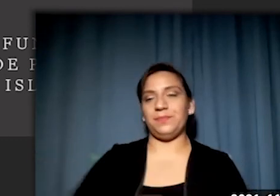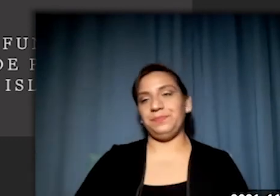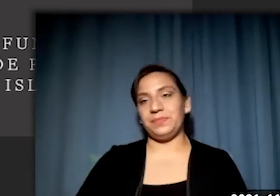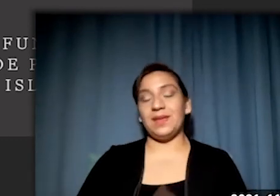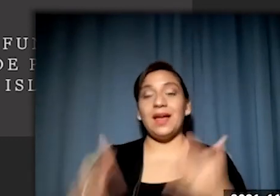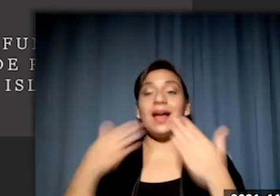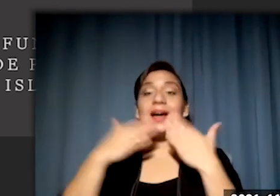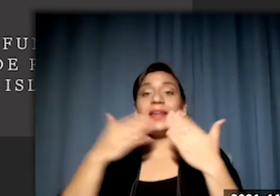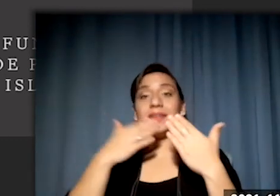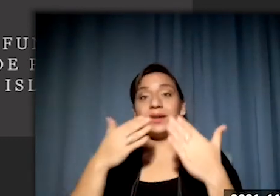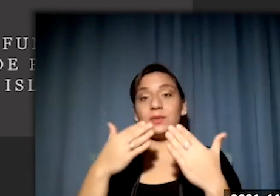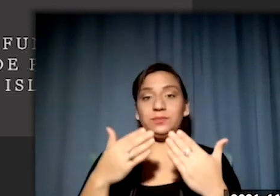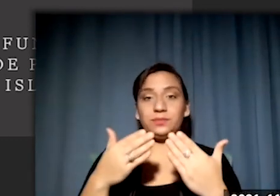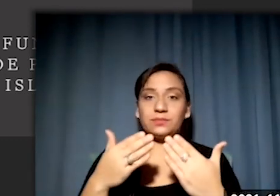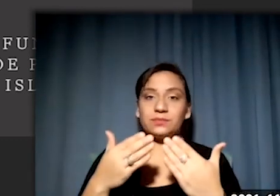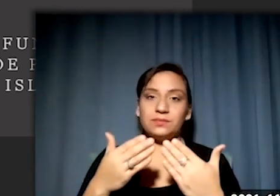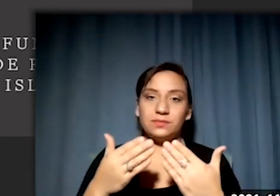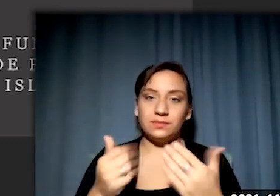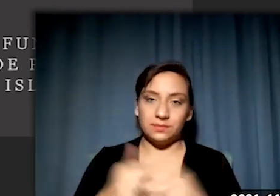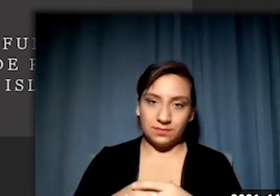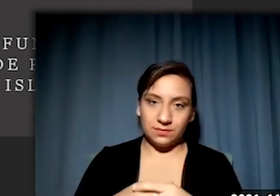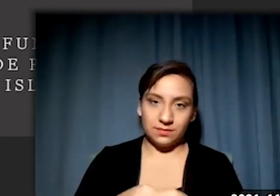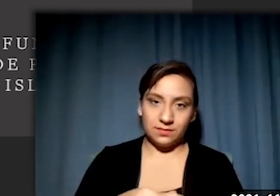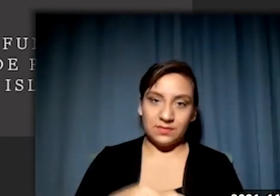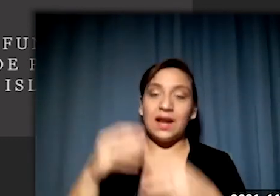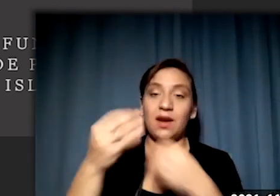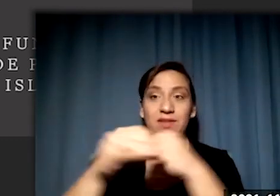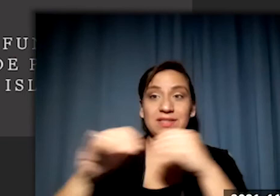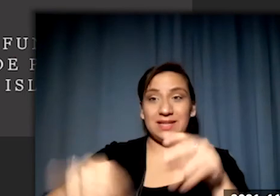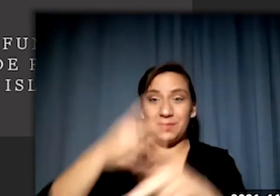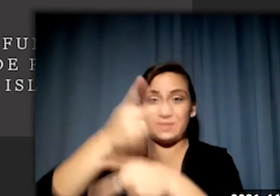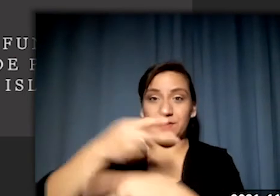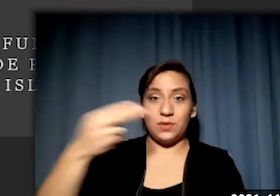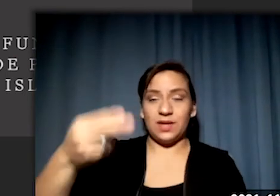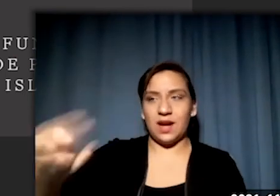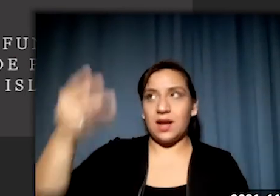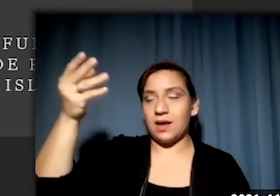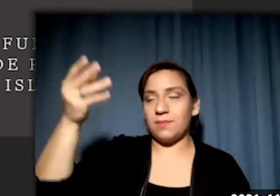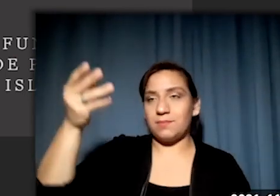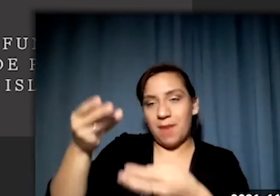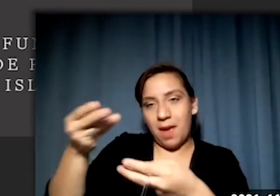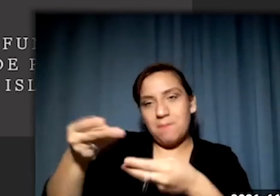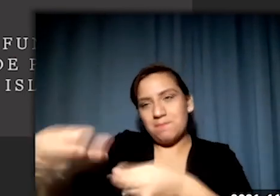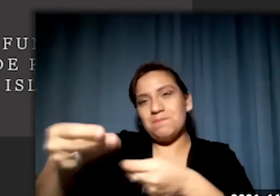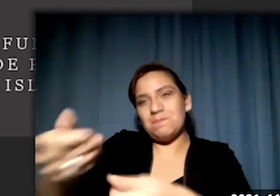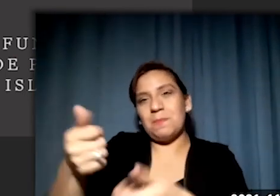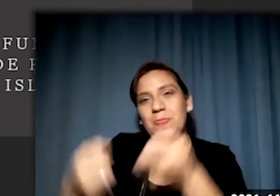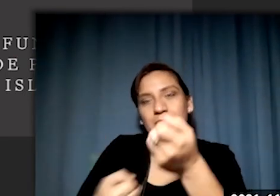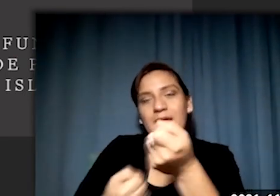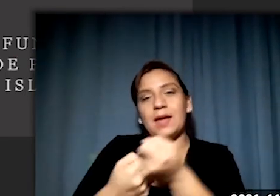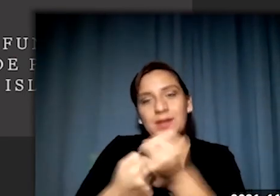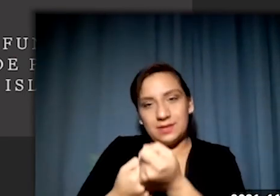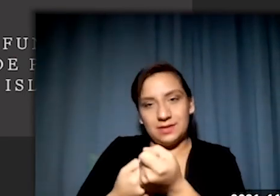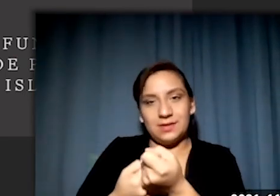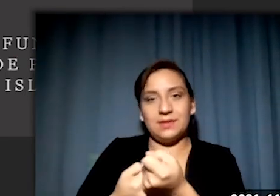Agradezco profundamente a la Oficina de Preservación Histórica que me haya invitado a ser, digamos, la